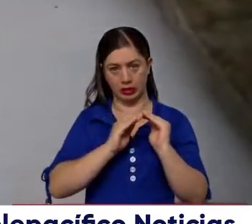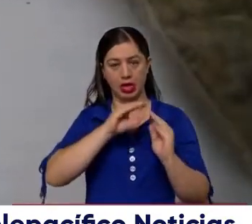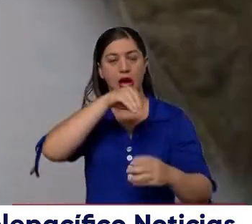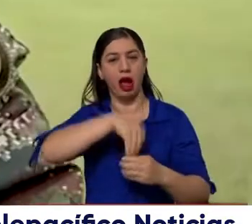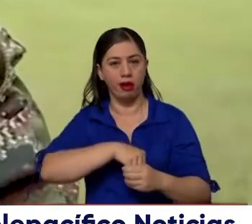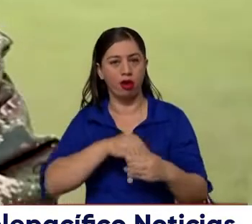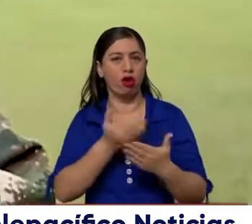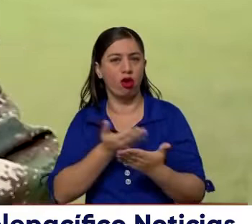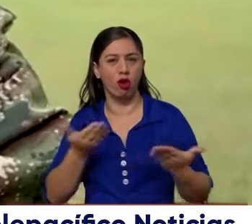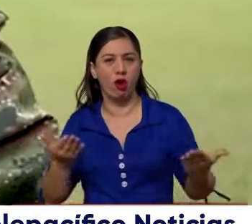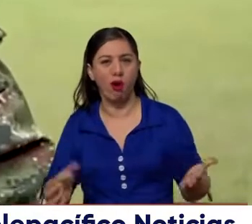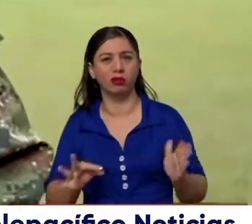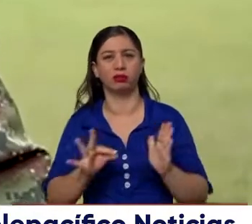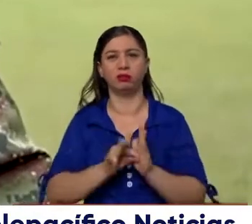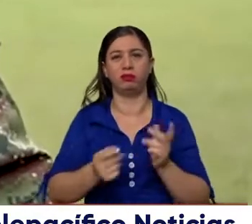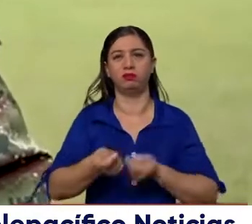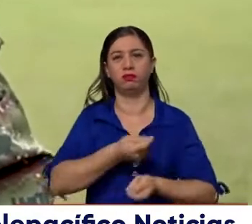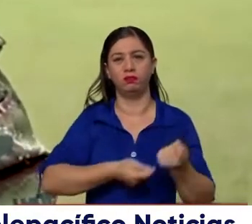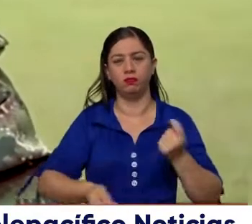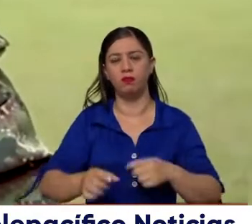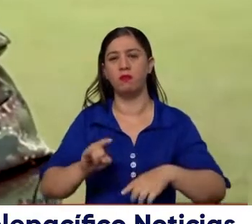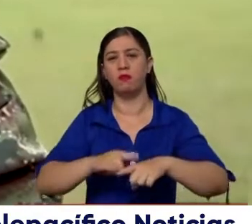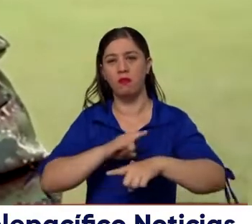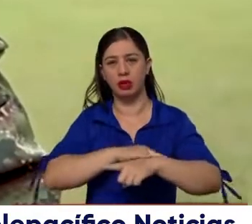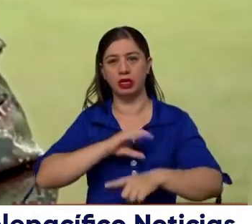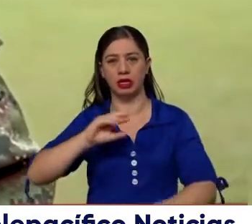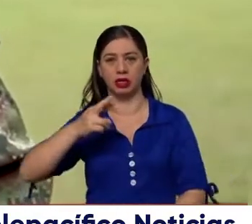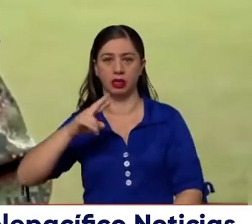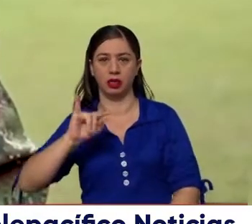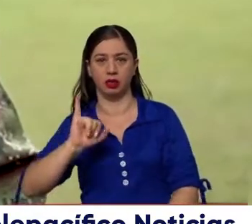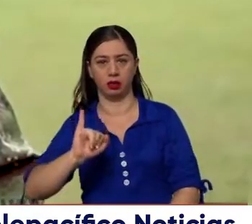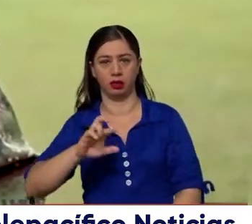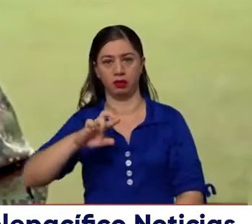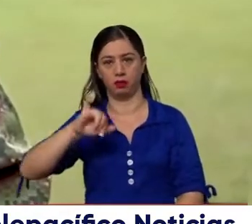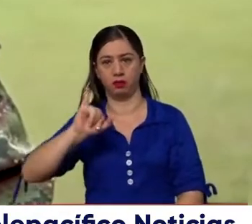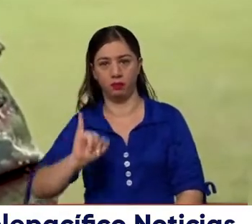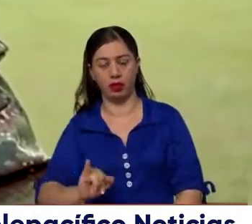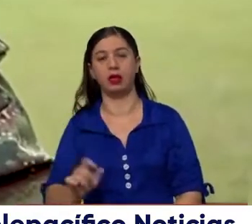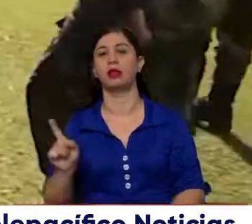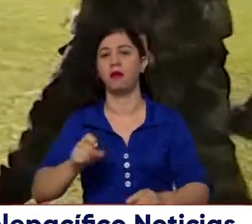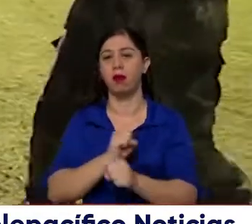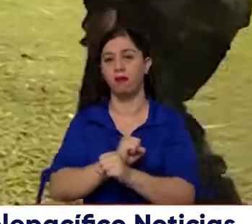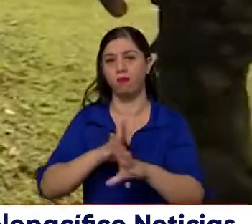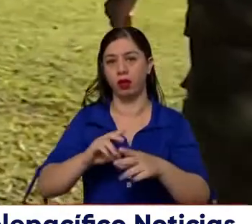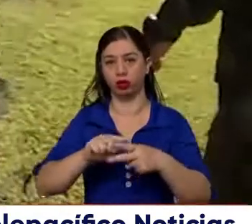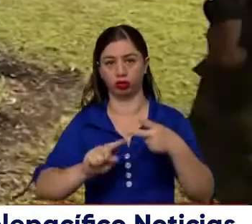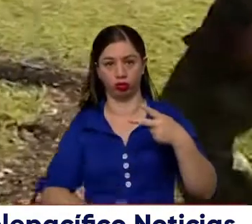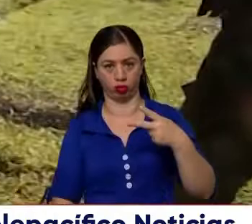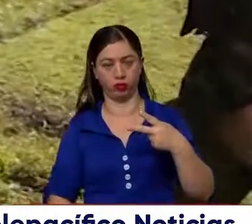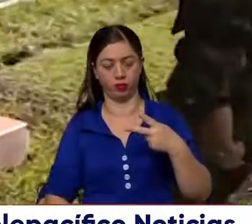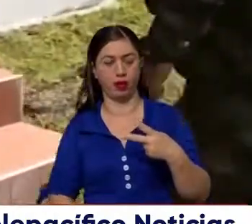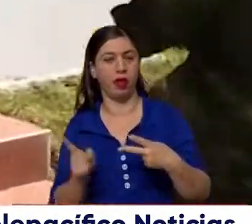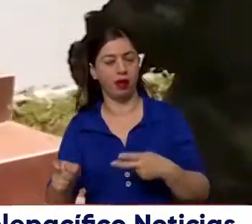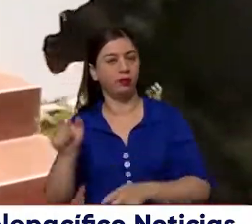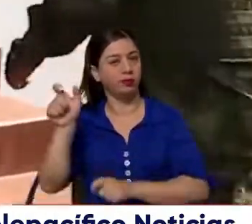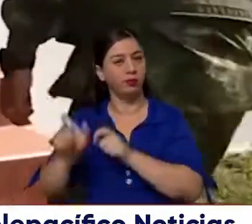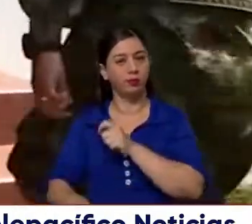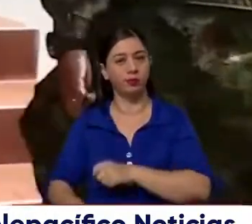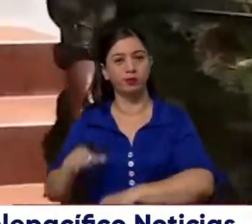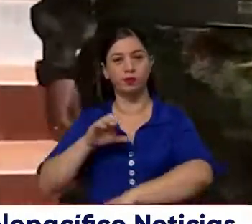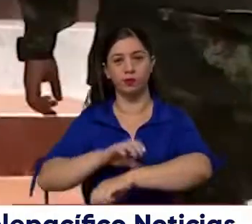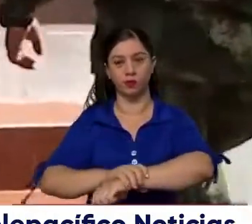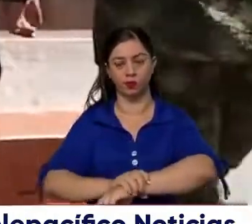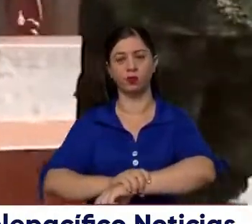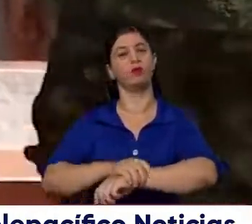de tu presa sientes al parecer marihuana creepy y dos granadas de fragmentación sobre este sujeto pesaban orden